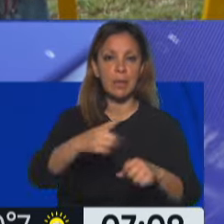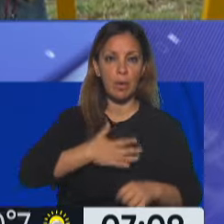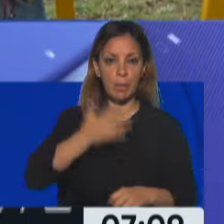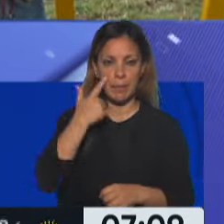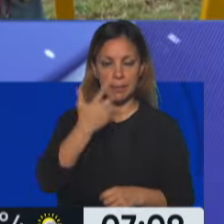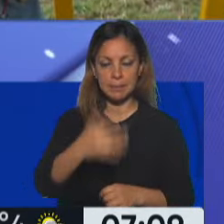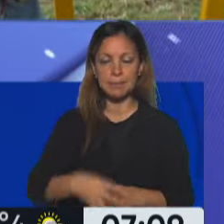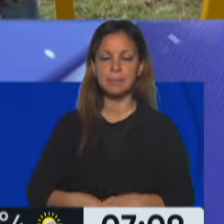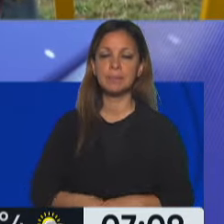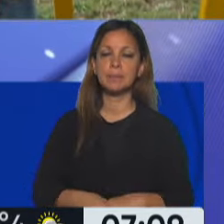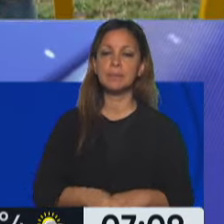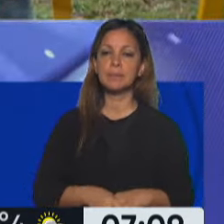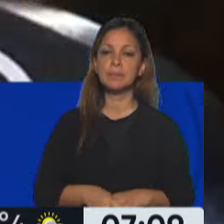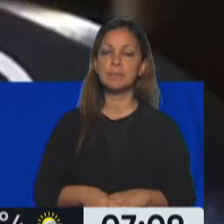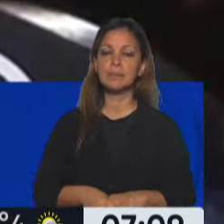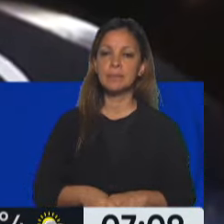Gesell.